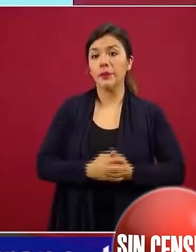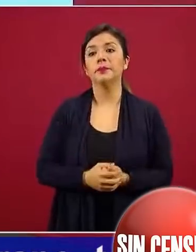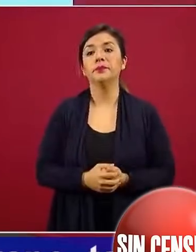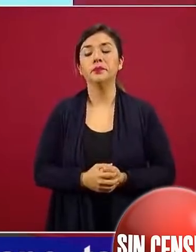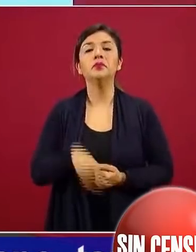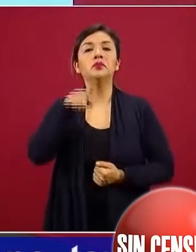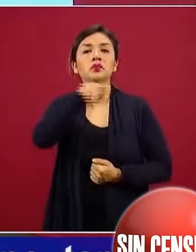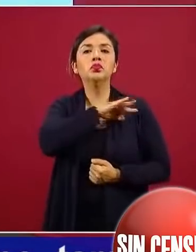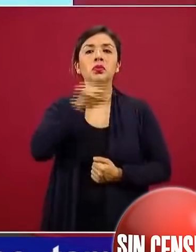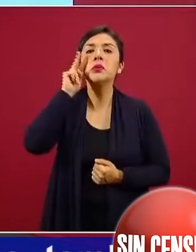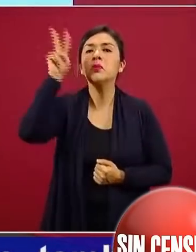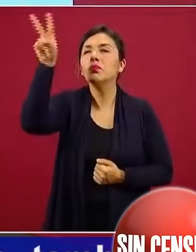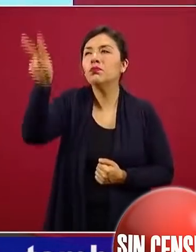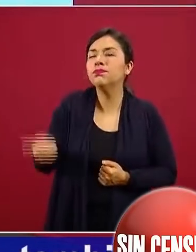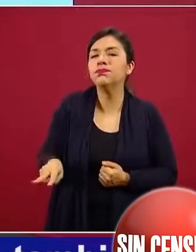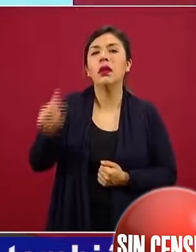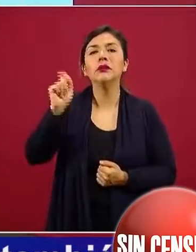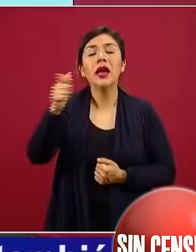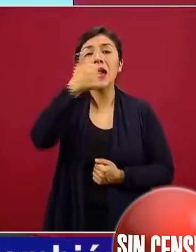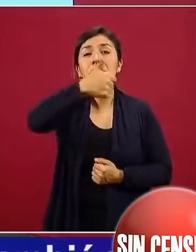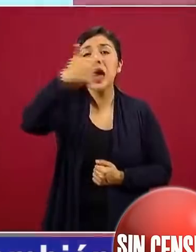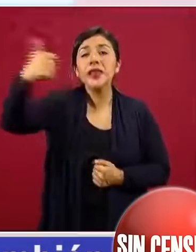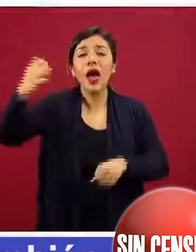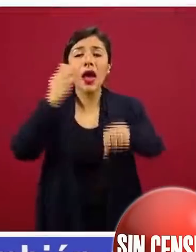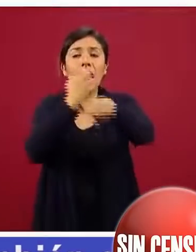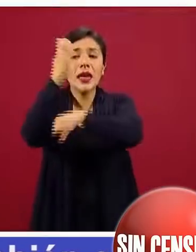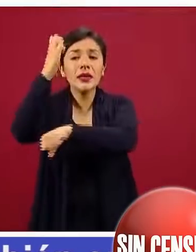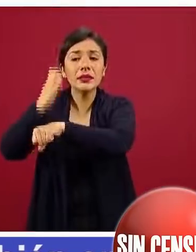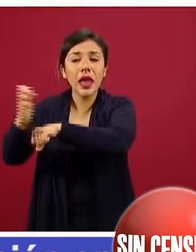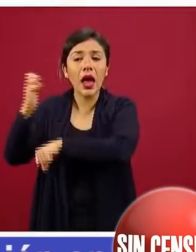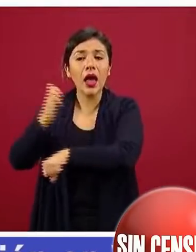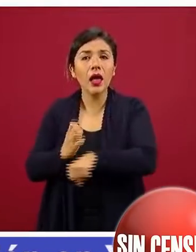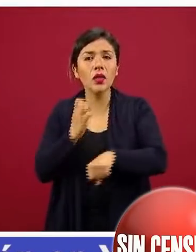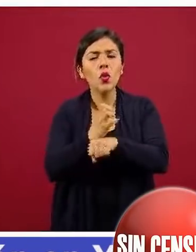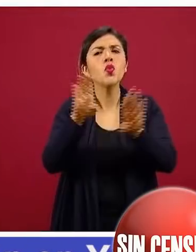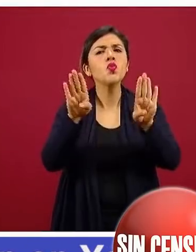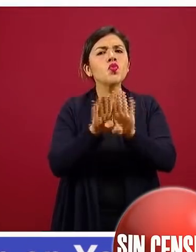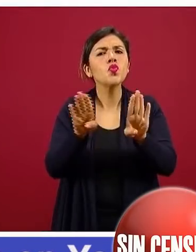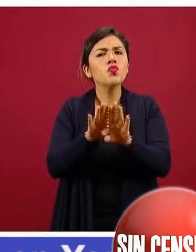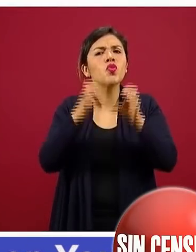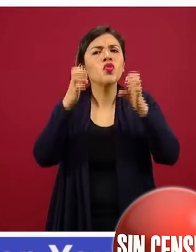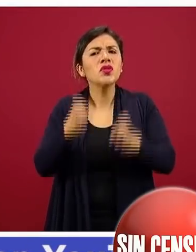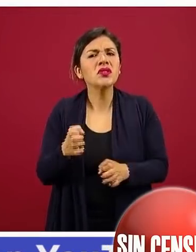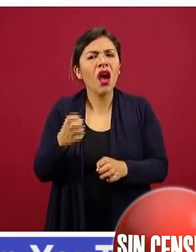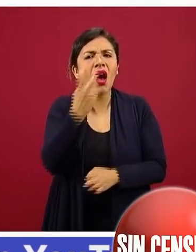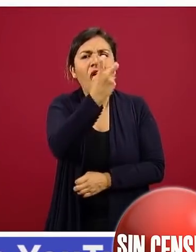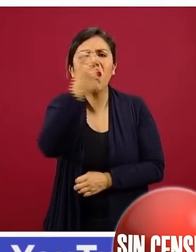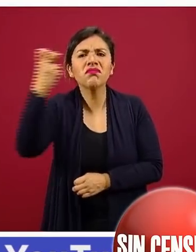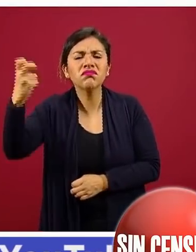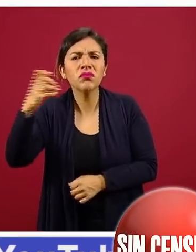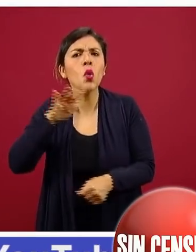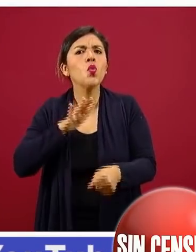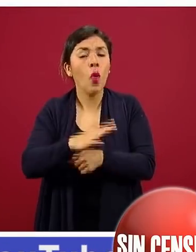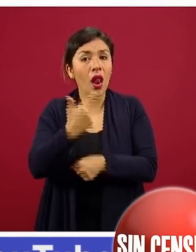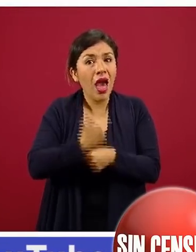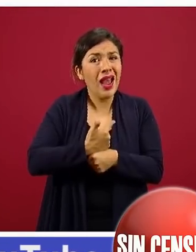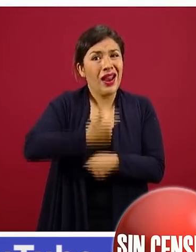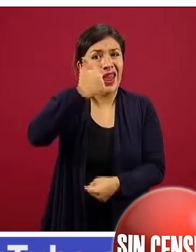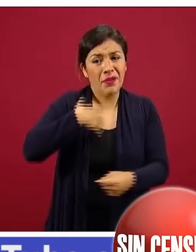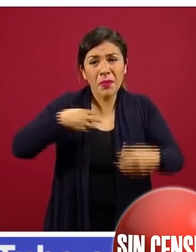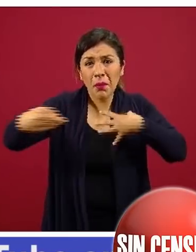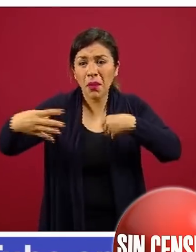nos permiten ver en cada entidad federativa, en cada estado, cuál es la intensidad de la